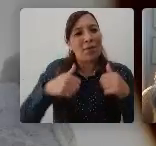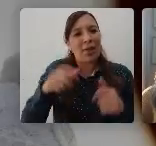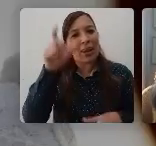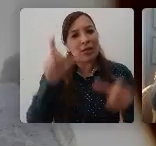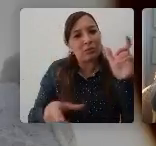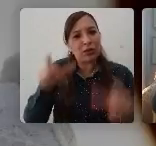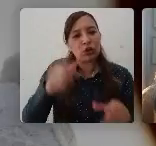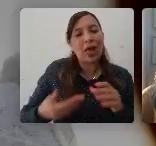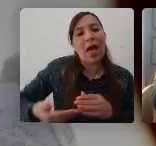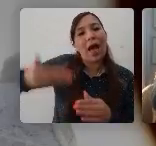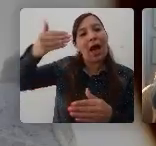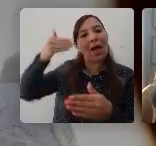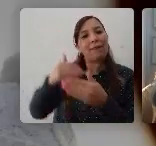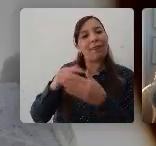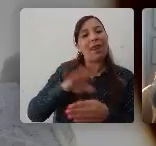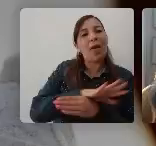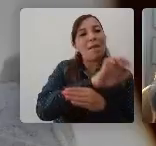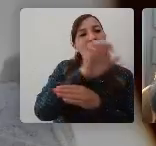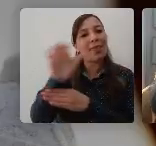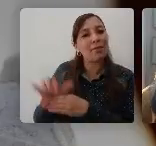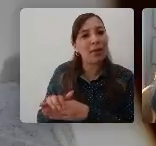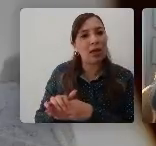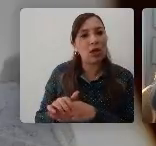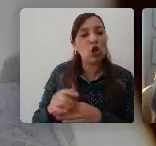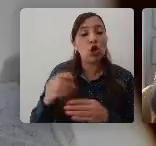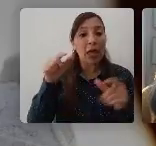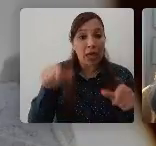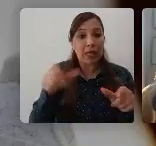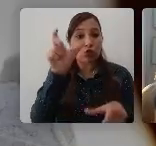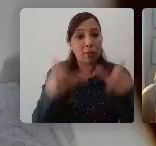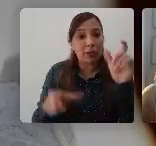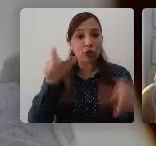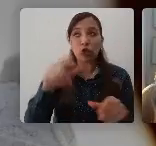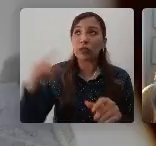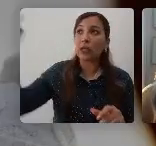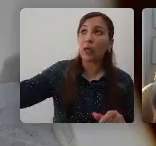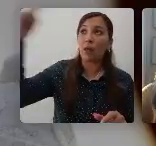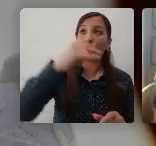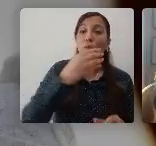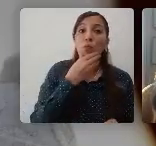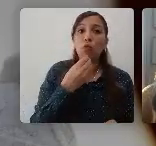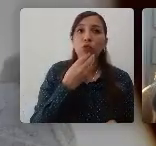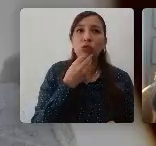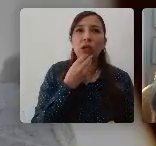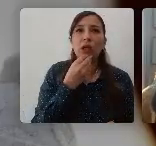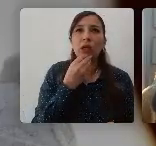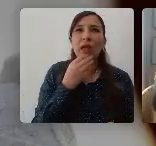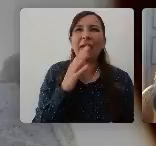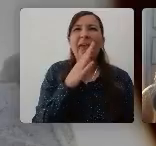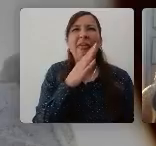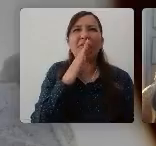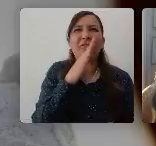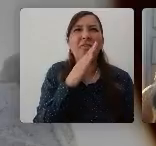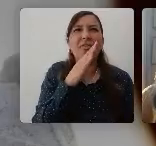pandemia son viajeros que es comienzan a experimentar o buscan comprender todas esas expresiones